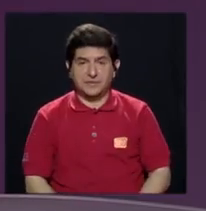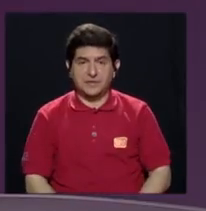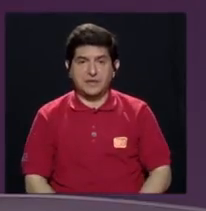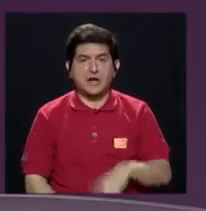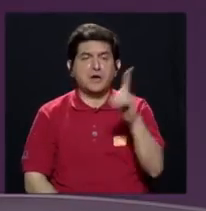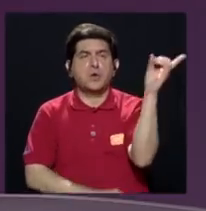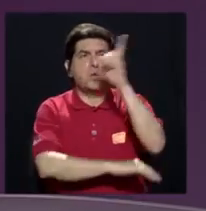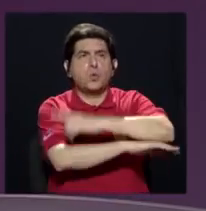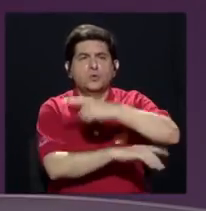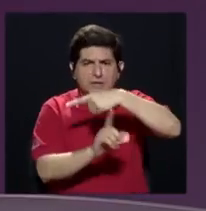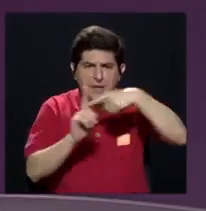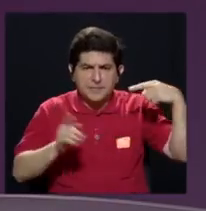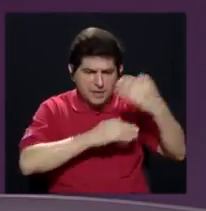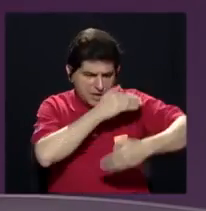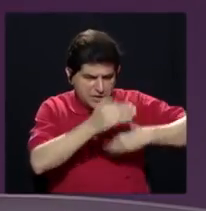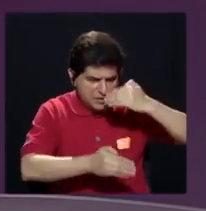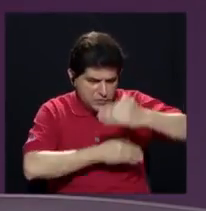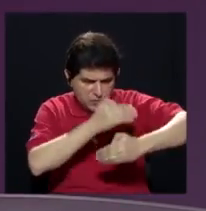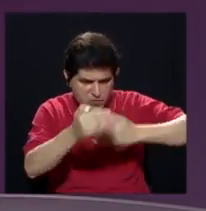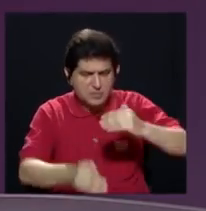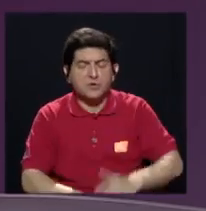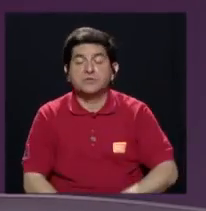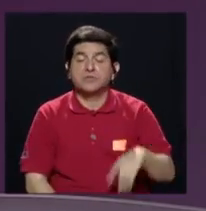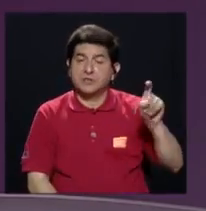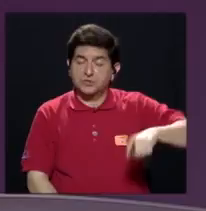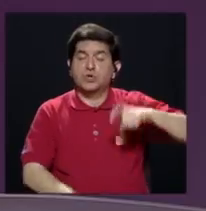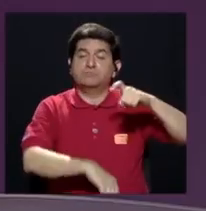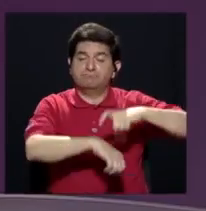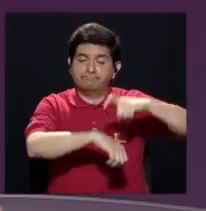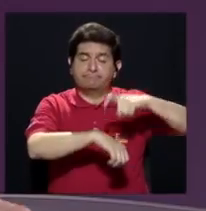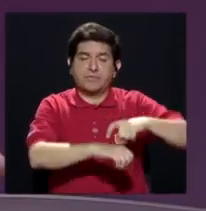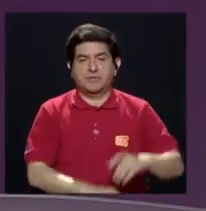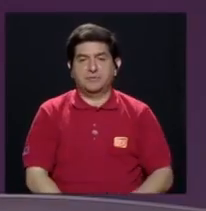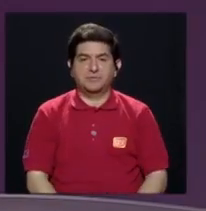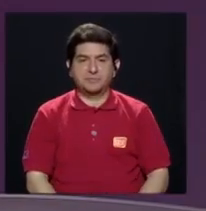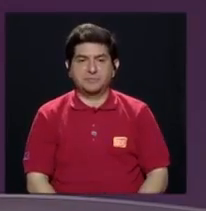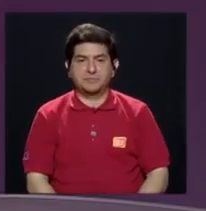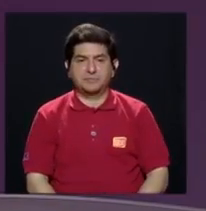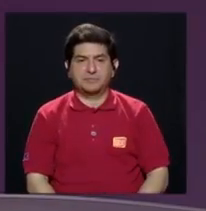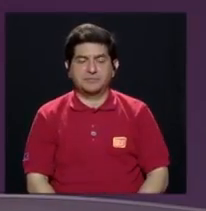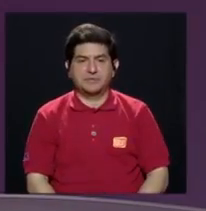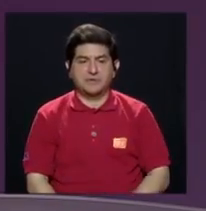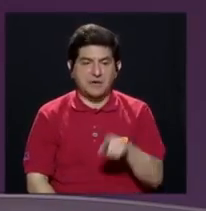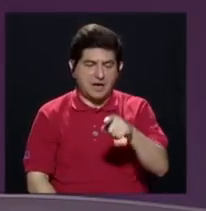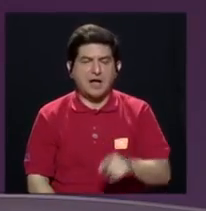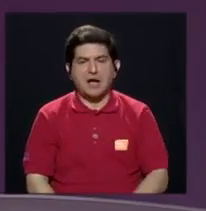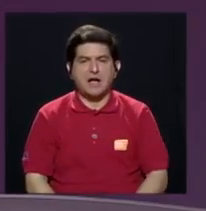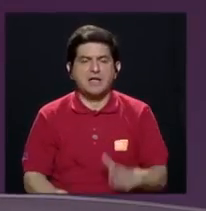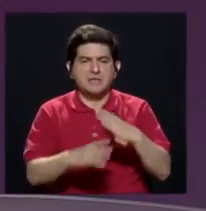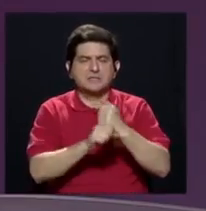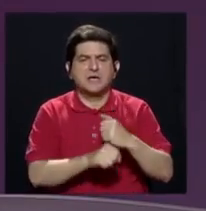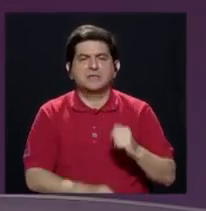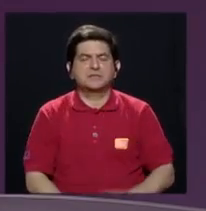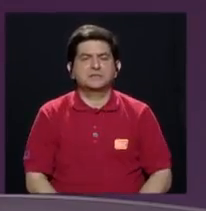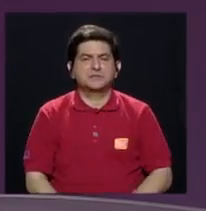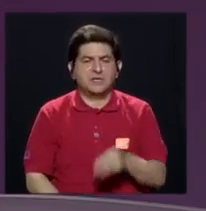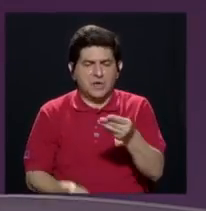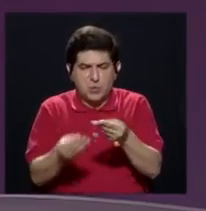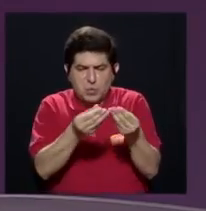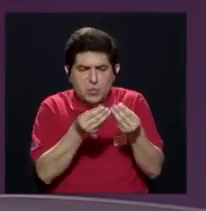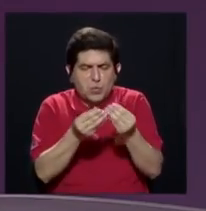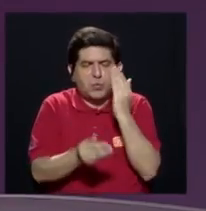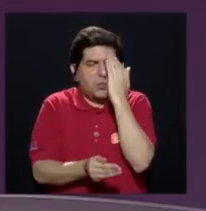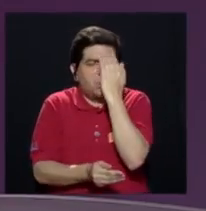un día y medio el proceso ha llevado tiempo se les hace su su mascarilla que también la